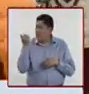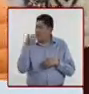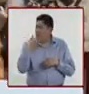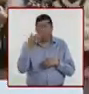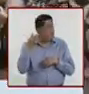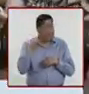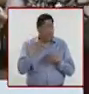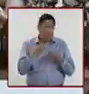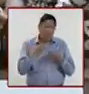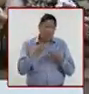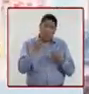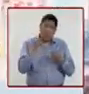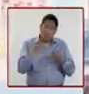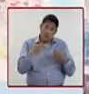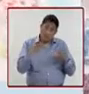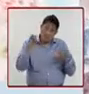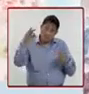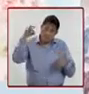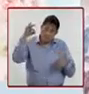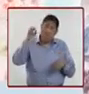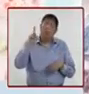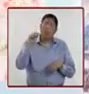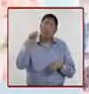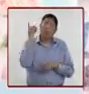sueltas compré con 20 bolivianos.